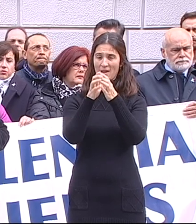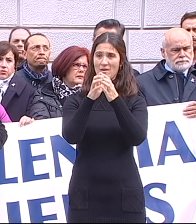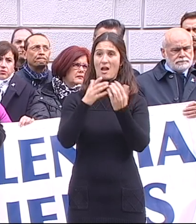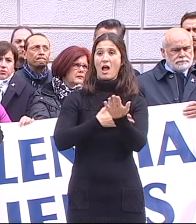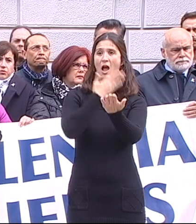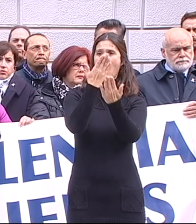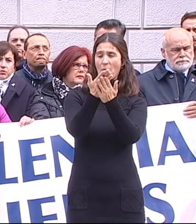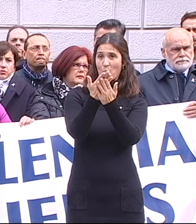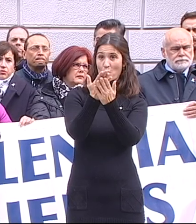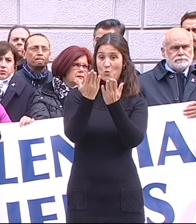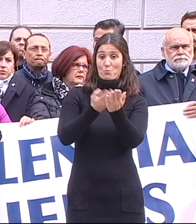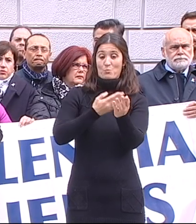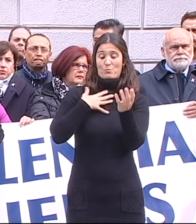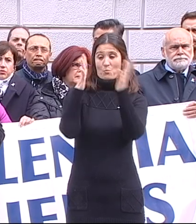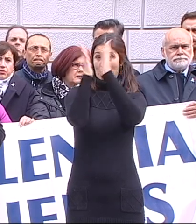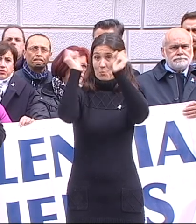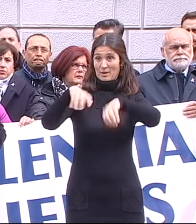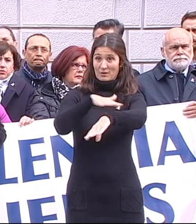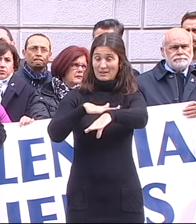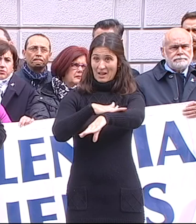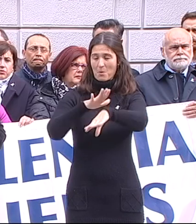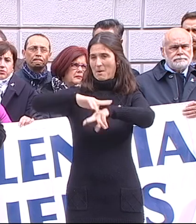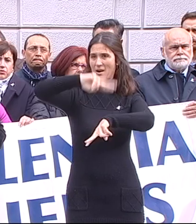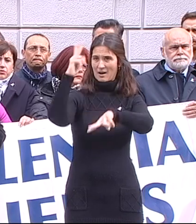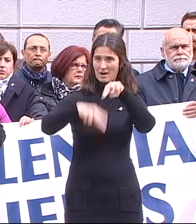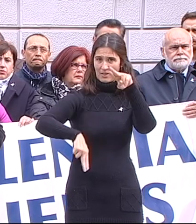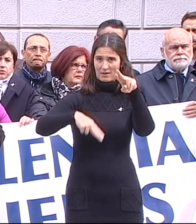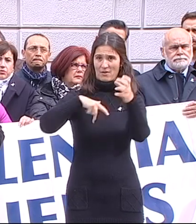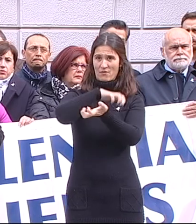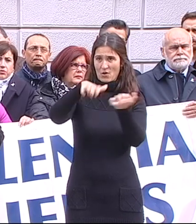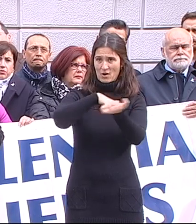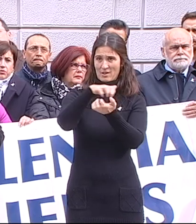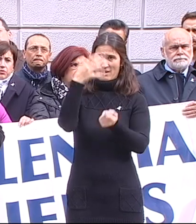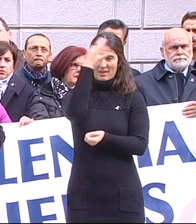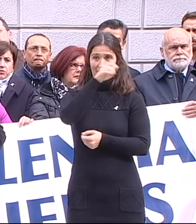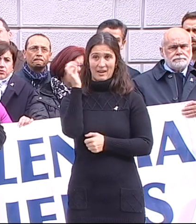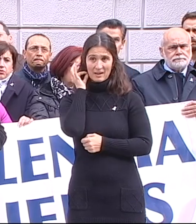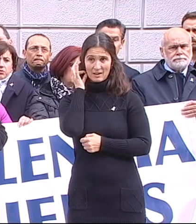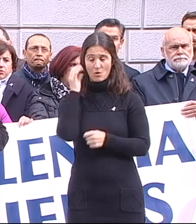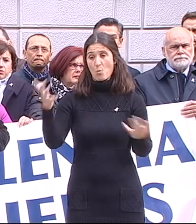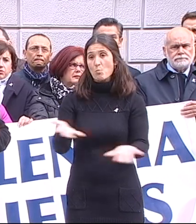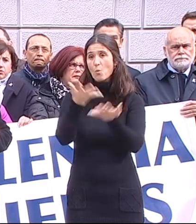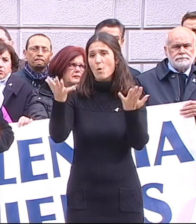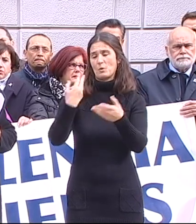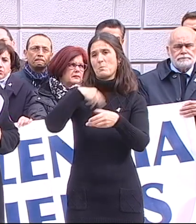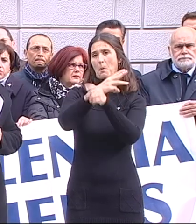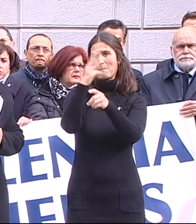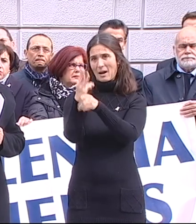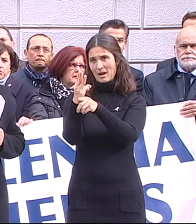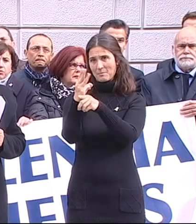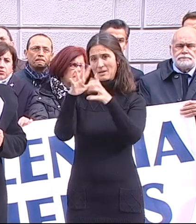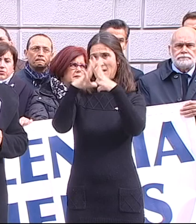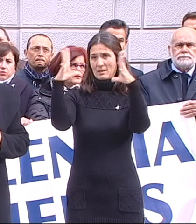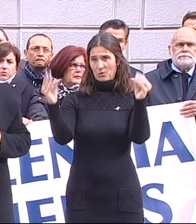propuesta de un pacto de Estado para la erradicación de la violencia de género, promovido por el Parlamento